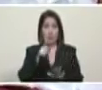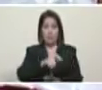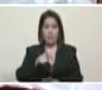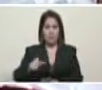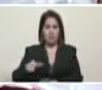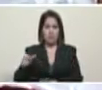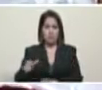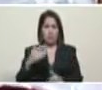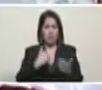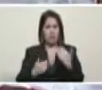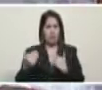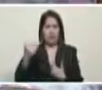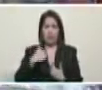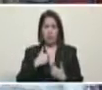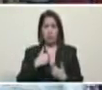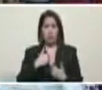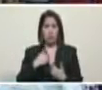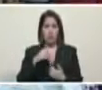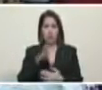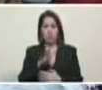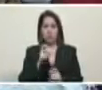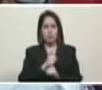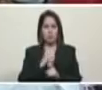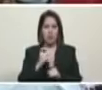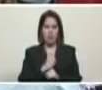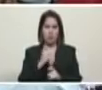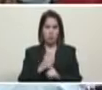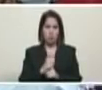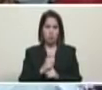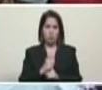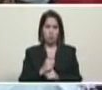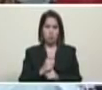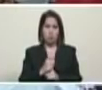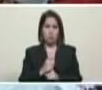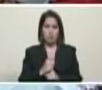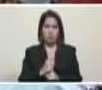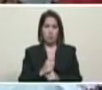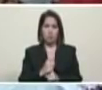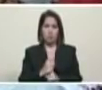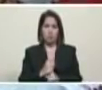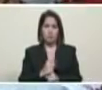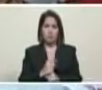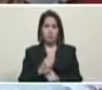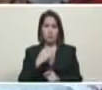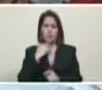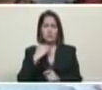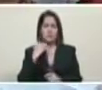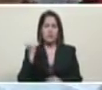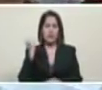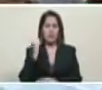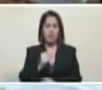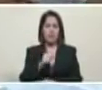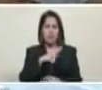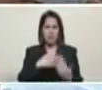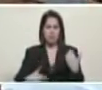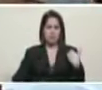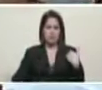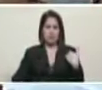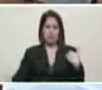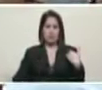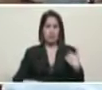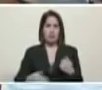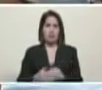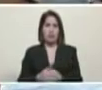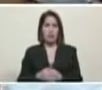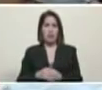nacionales que resultaron heridos el pasado 4 de agosto en este magnicidio en grado de frustración. En grado de frustración contra